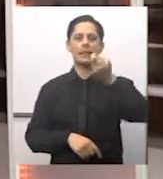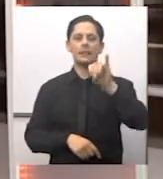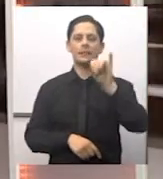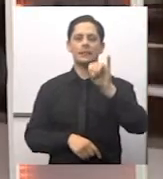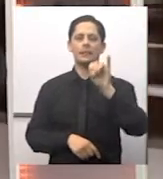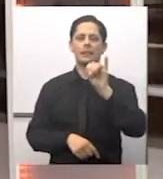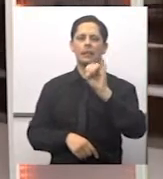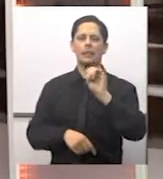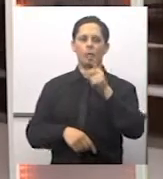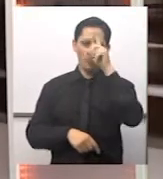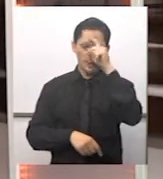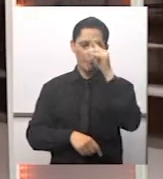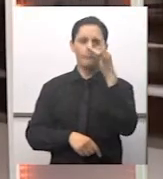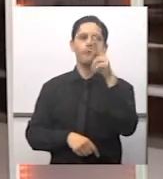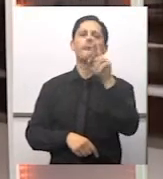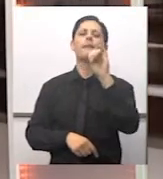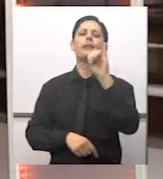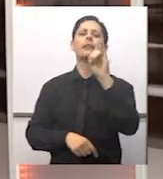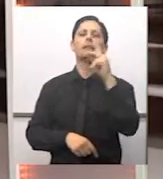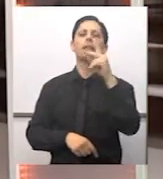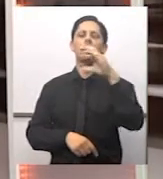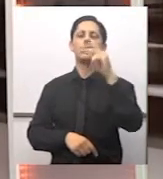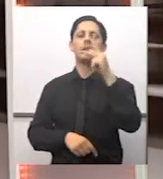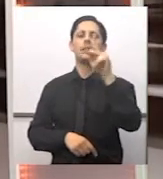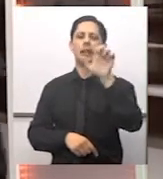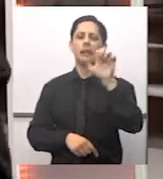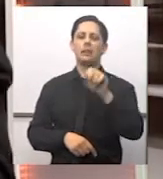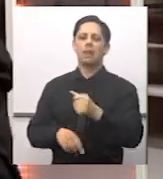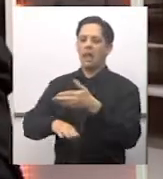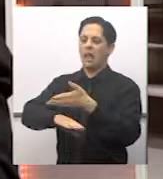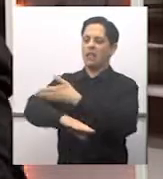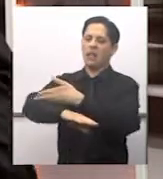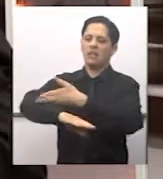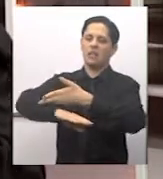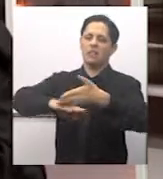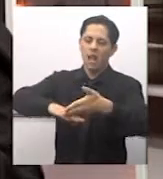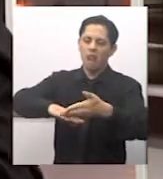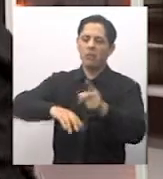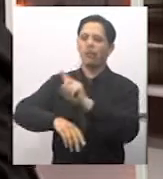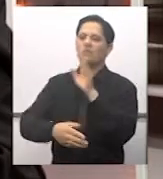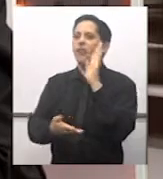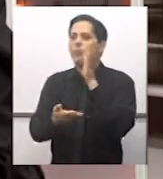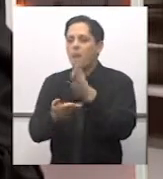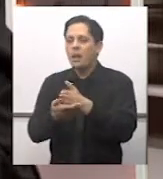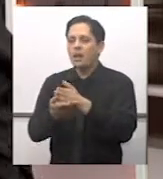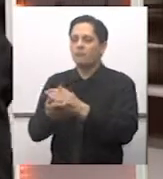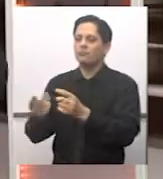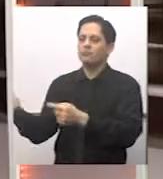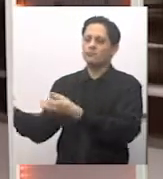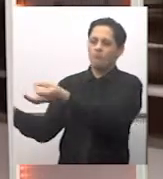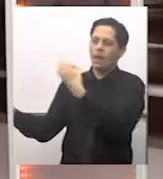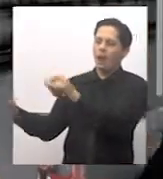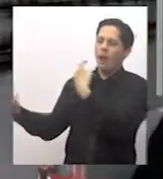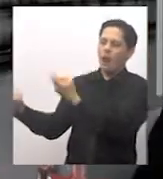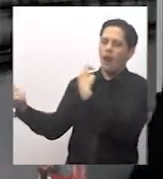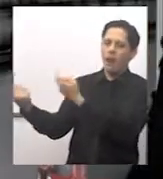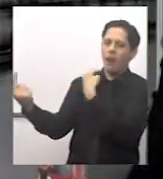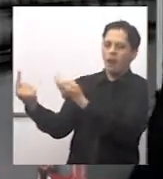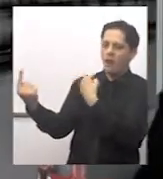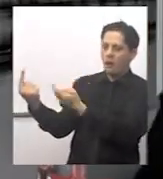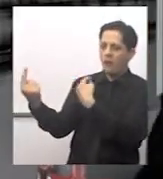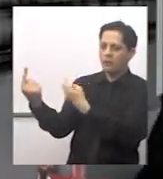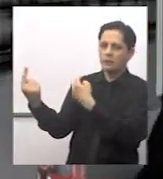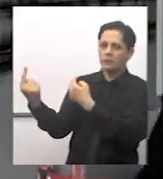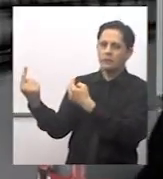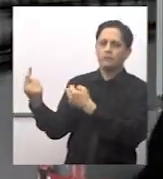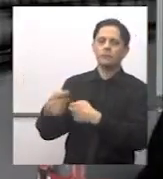está atrasando, de que no se va a cumplir. Tenemos que saber que ese es un tema que viene, ¿no es cierto?, hace muchos años. Nosotros en general,